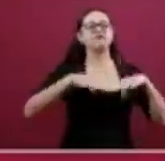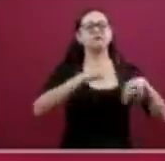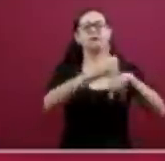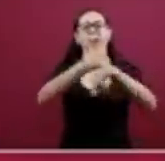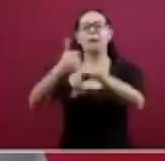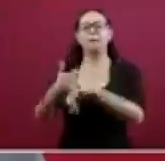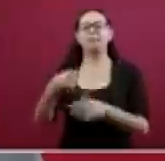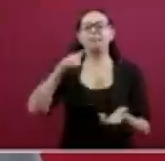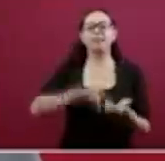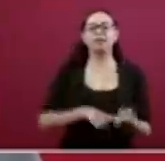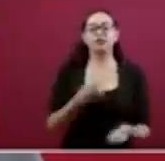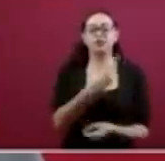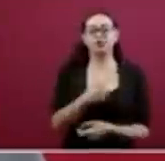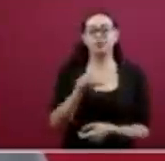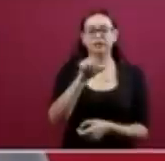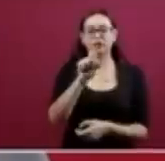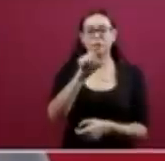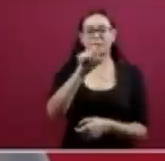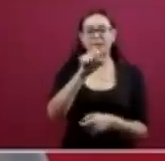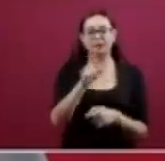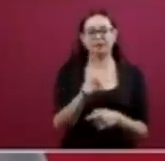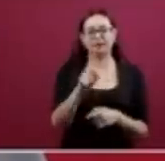120 elementos en cada una de ellas.